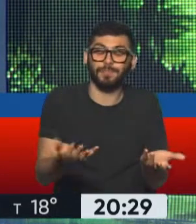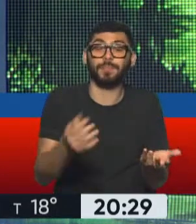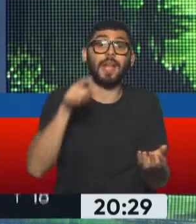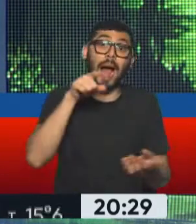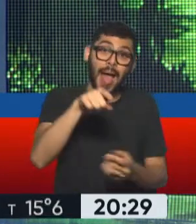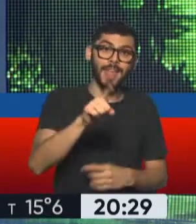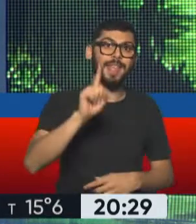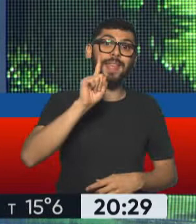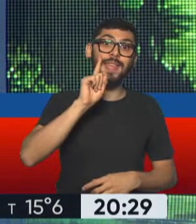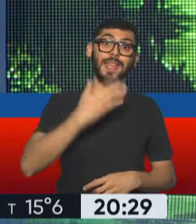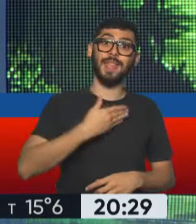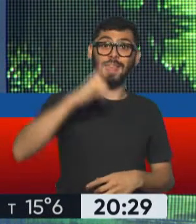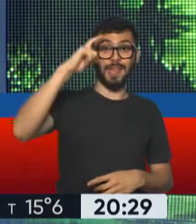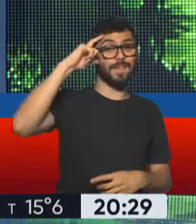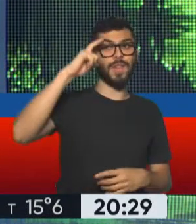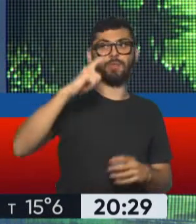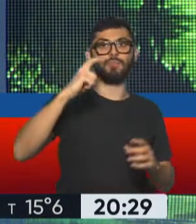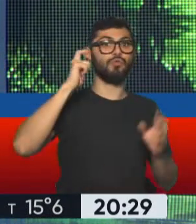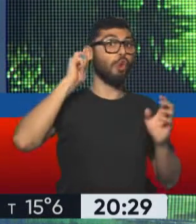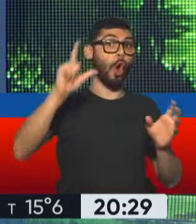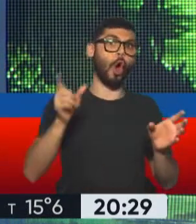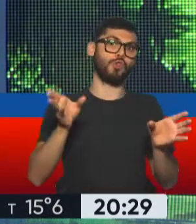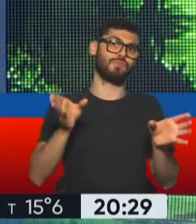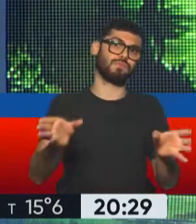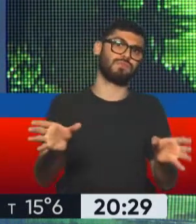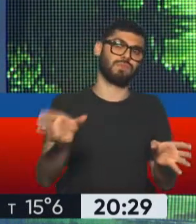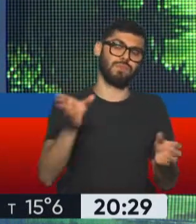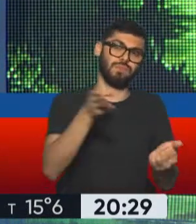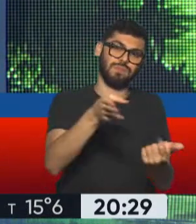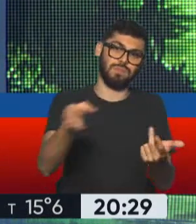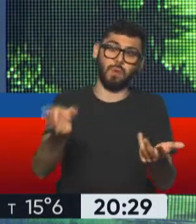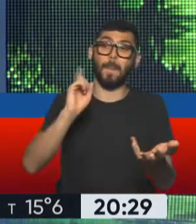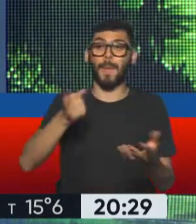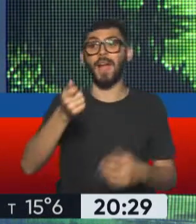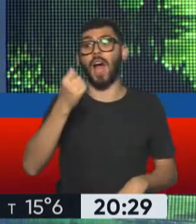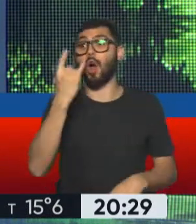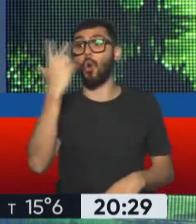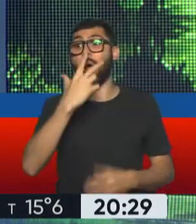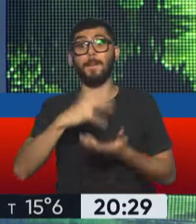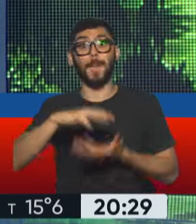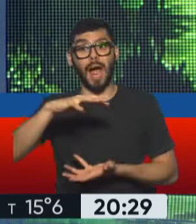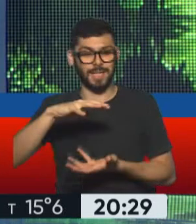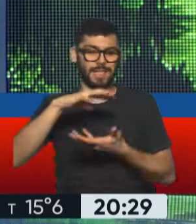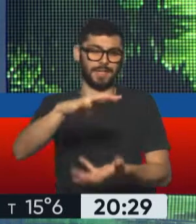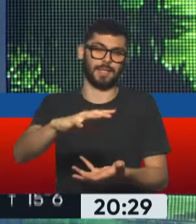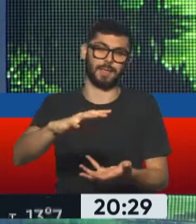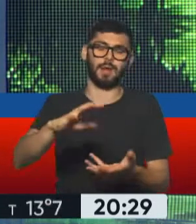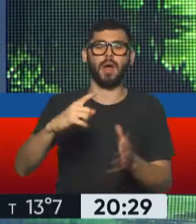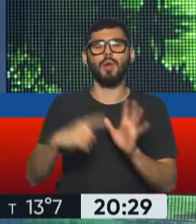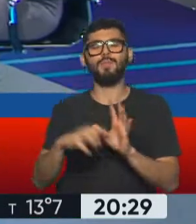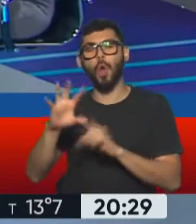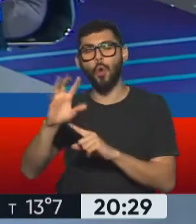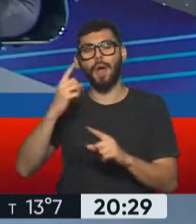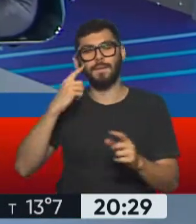tuvo un impacto muy grande, ahora con el refuerzo de la asignación universal por hijo. En la provincia le encontramos una vuelta